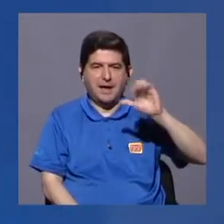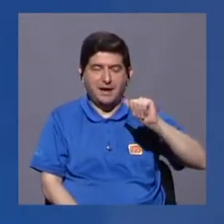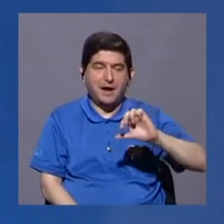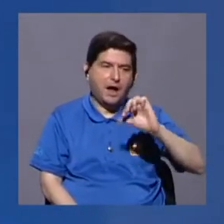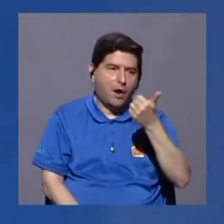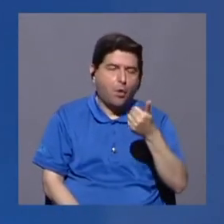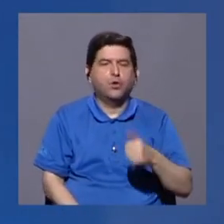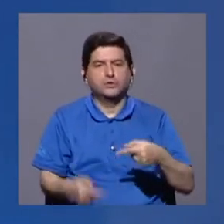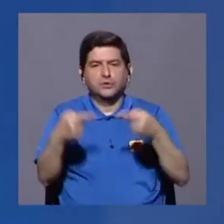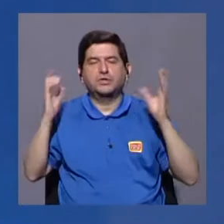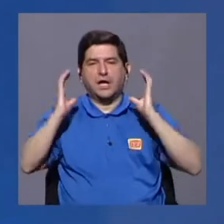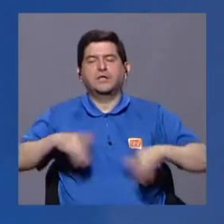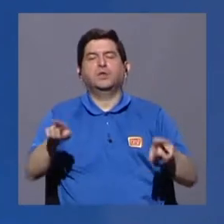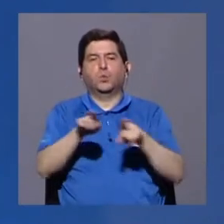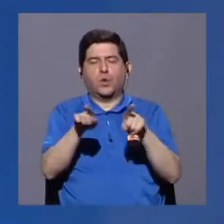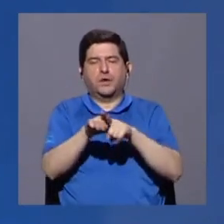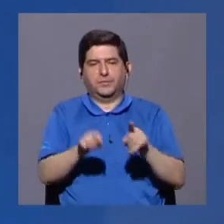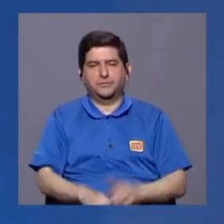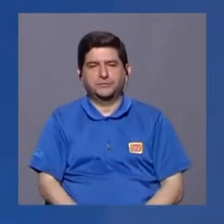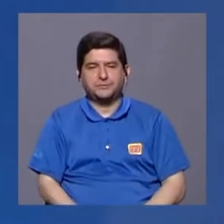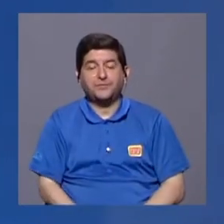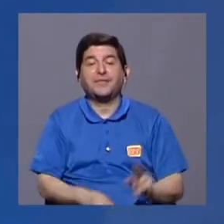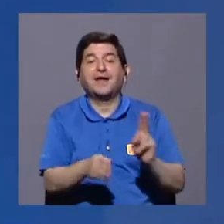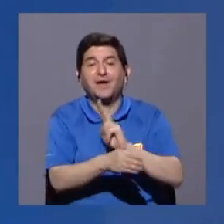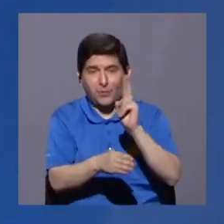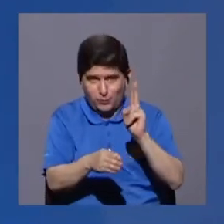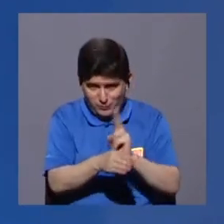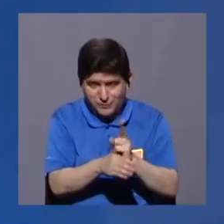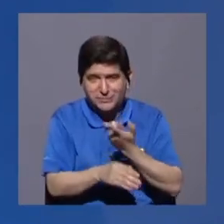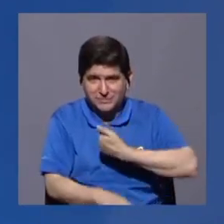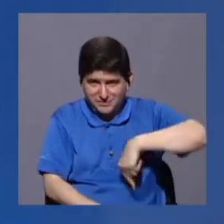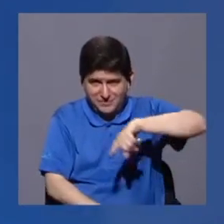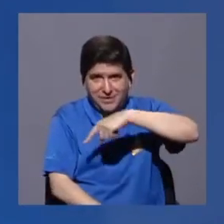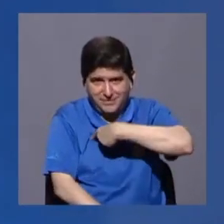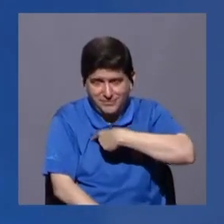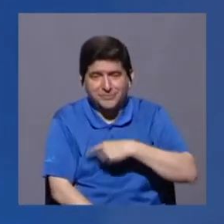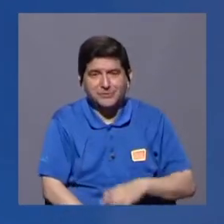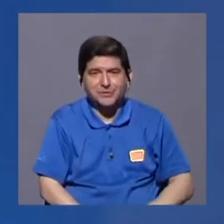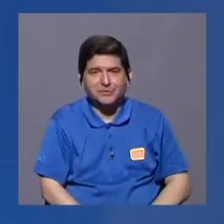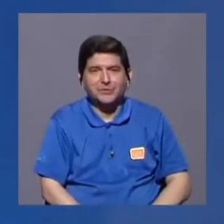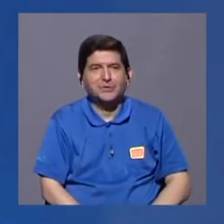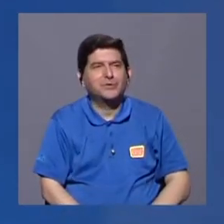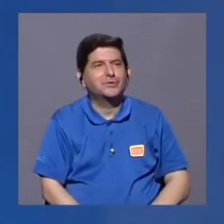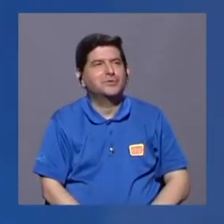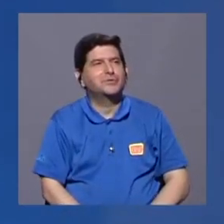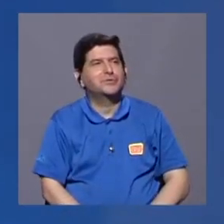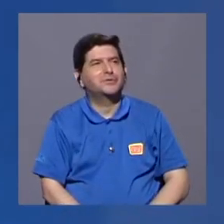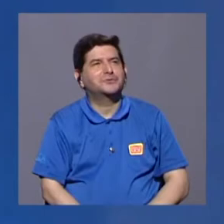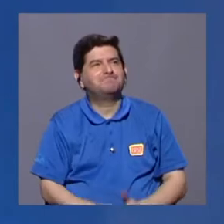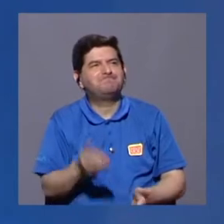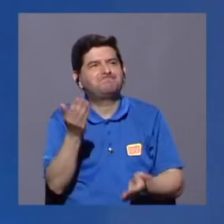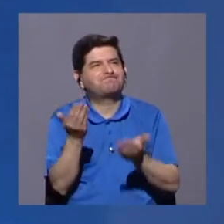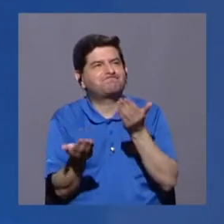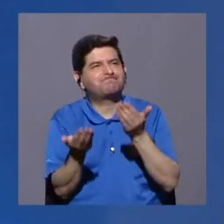más entonces utilizando un como unas